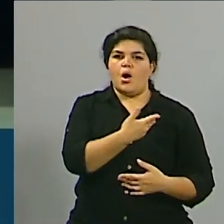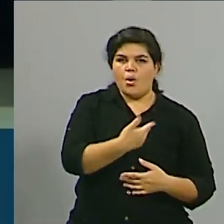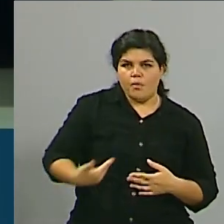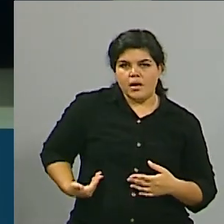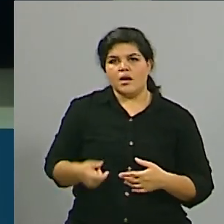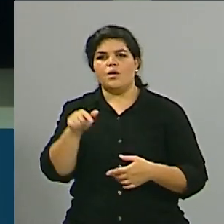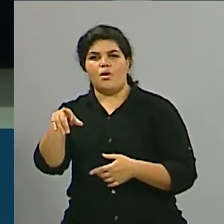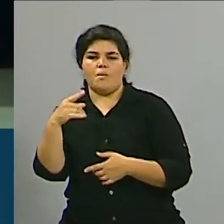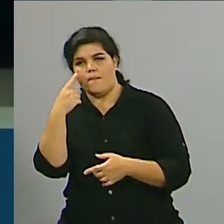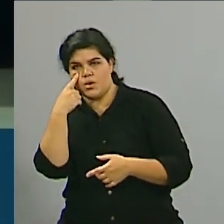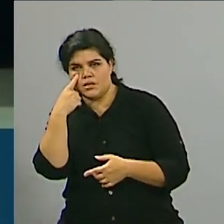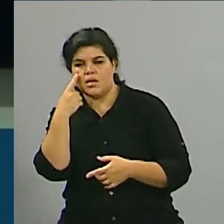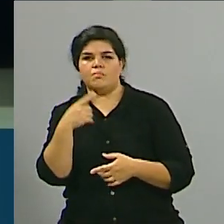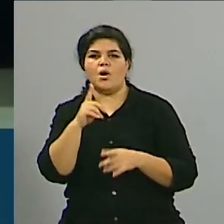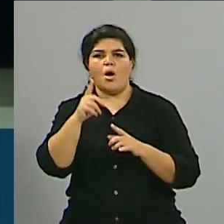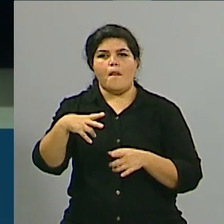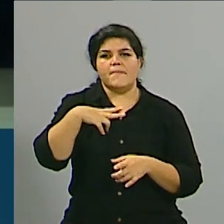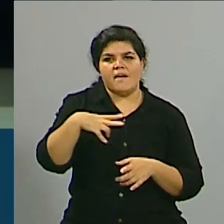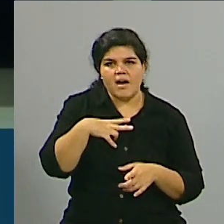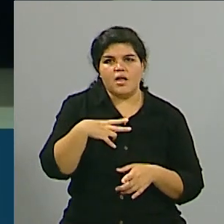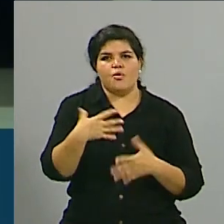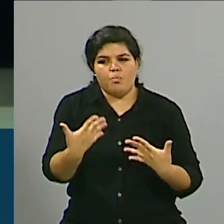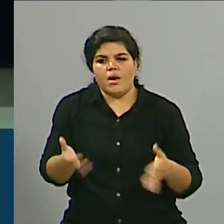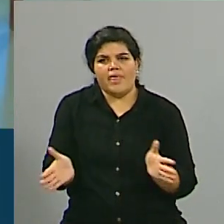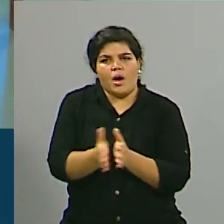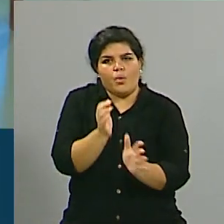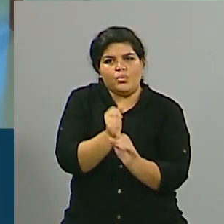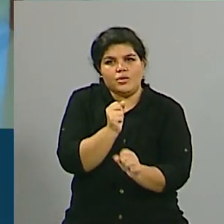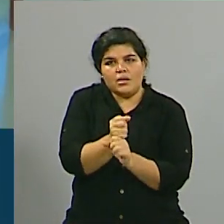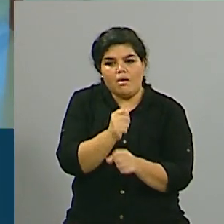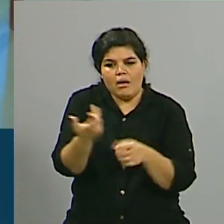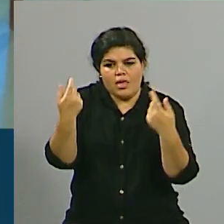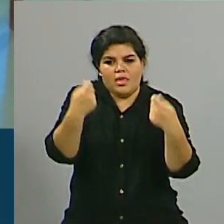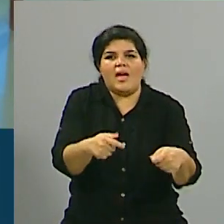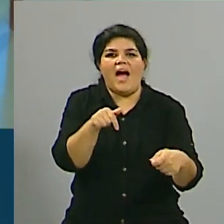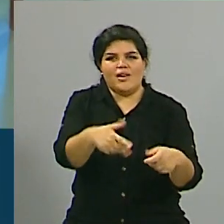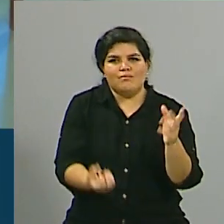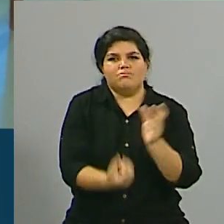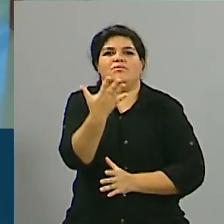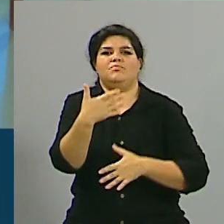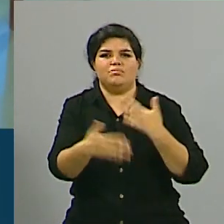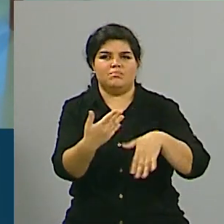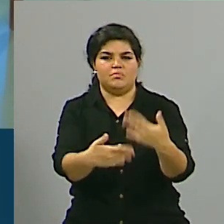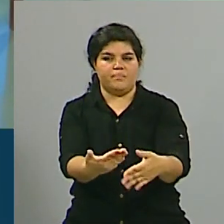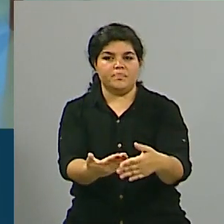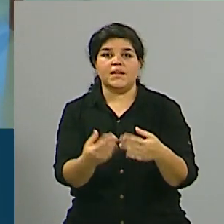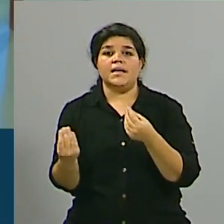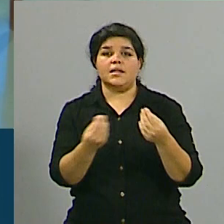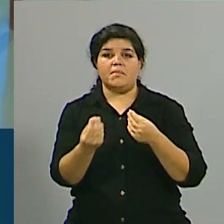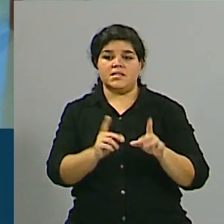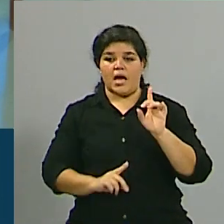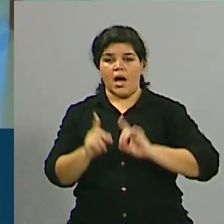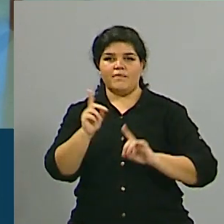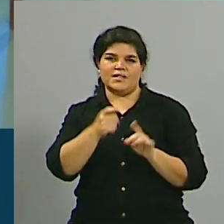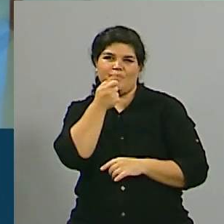el que cargue todo eso, porque al final termina siendo el Estado el que lo carga, y cuando no lo puede absorber, termina, en el caso